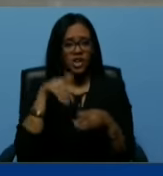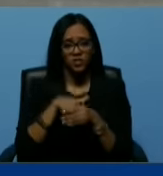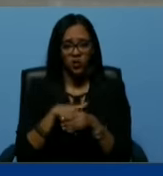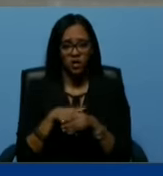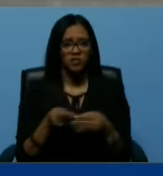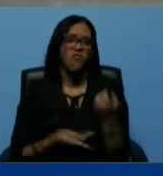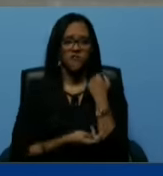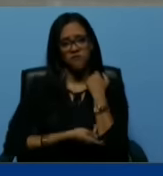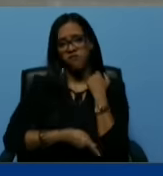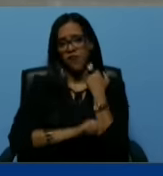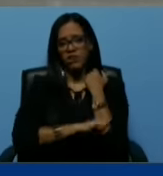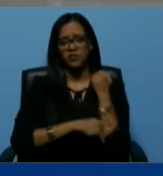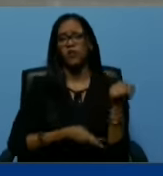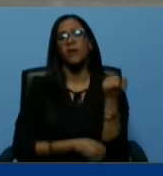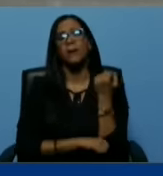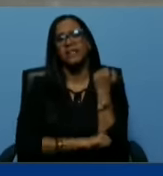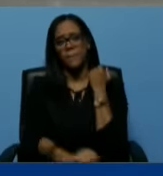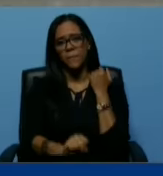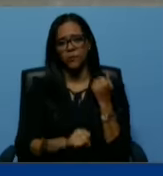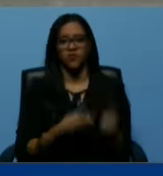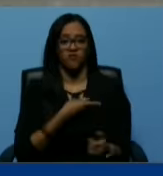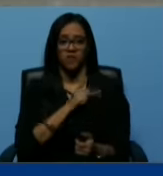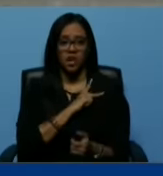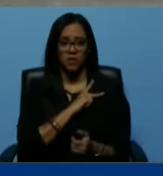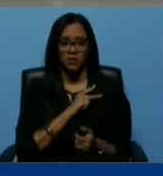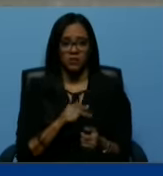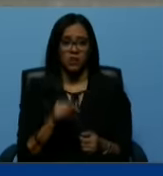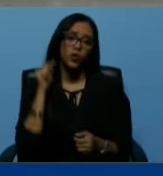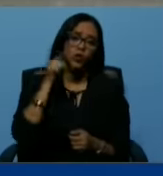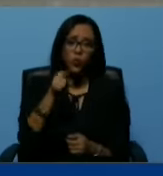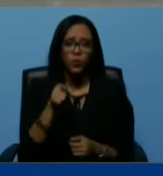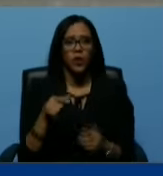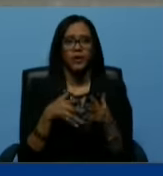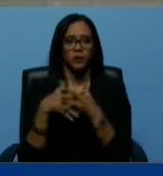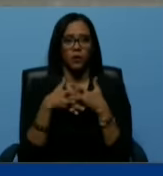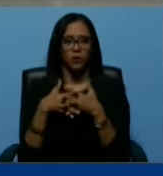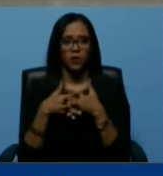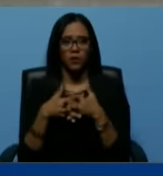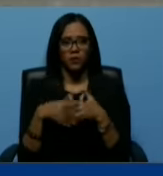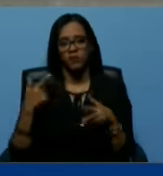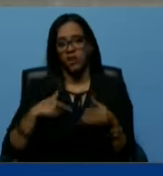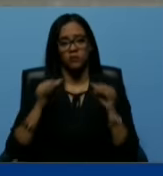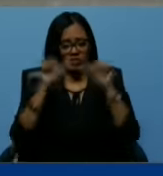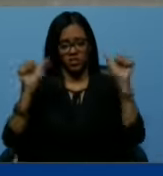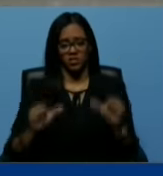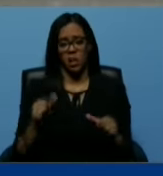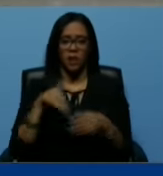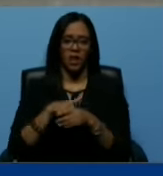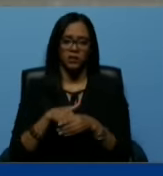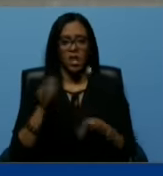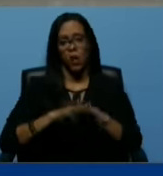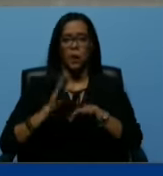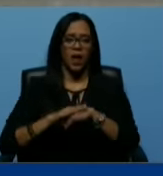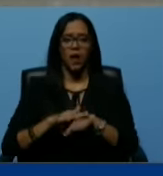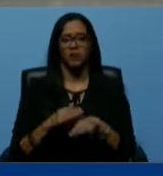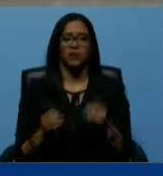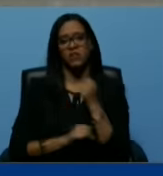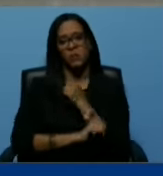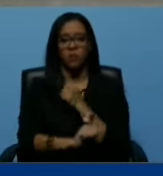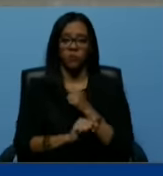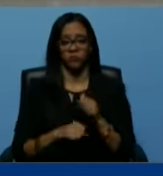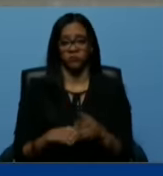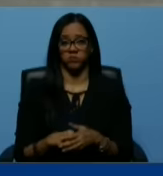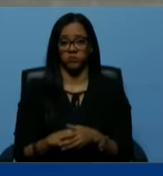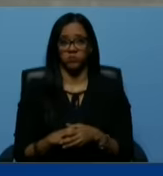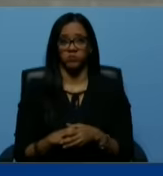inválidas, tú, Estados Unidos, tienes un sistema electoral que ha sido acusado de fraudulento, que